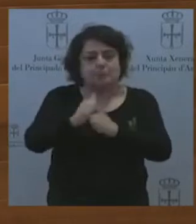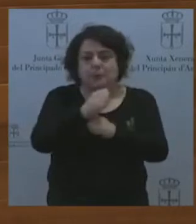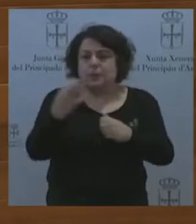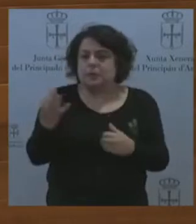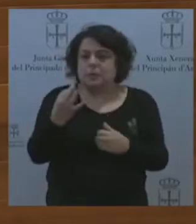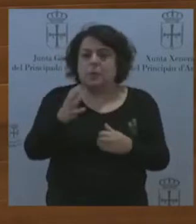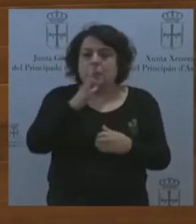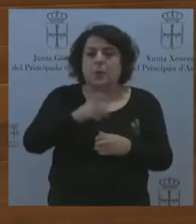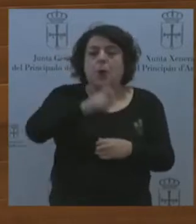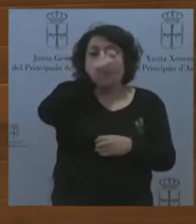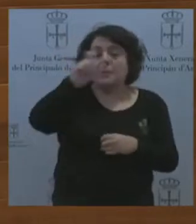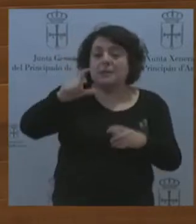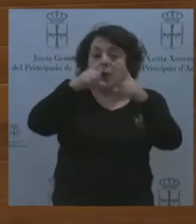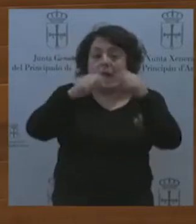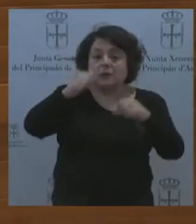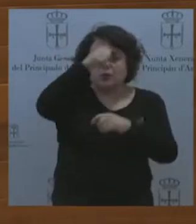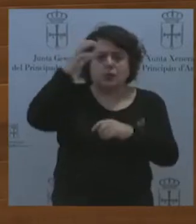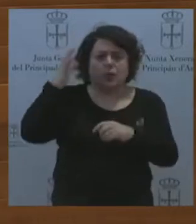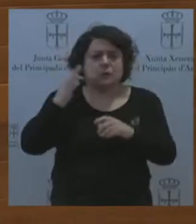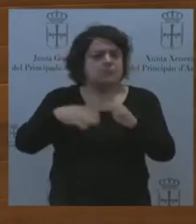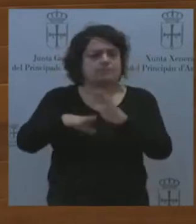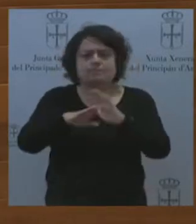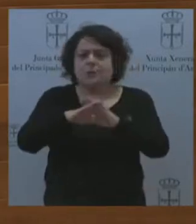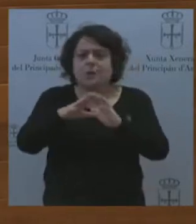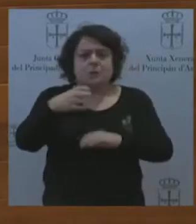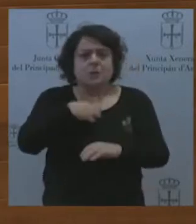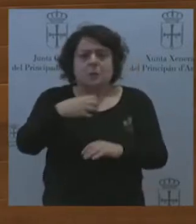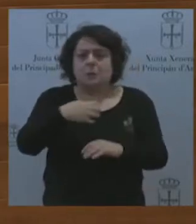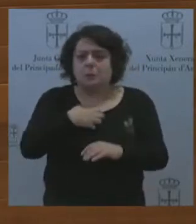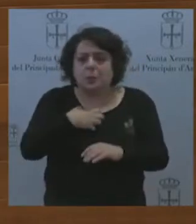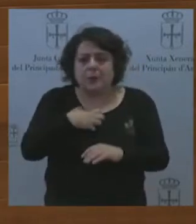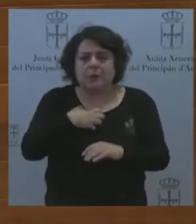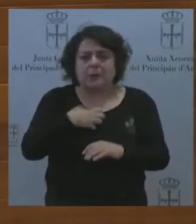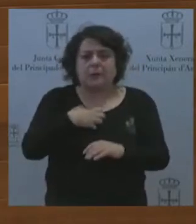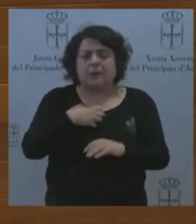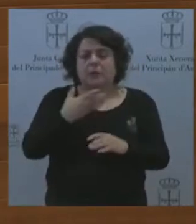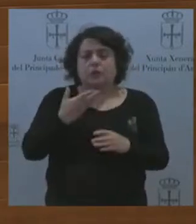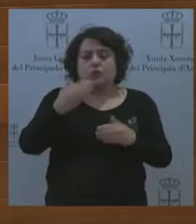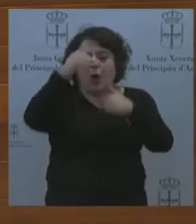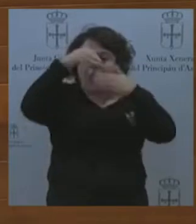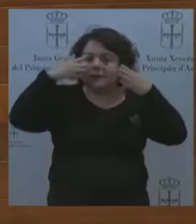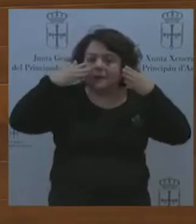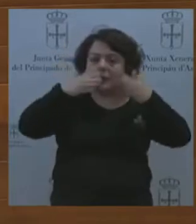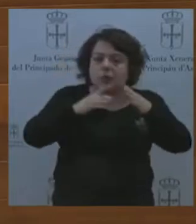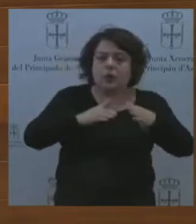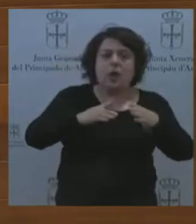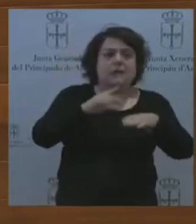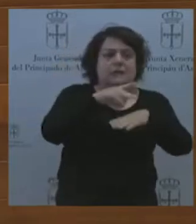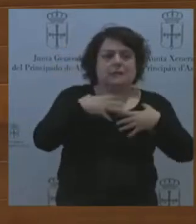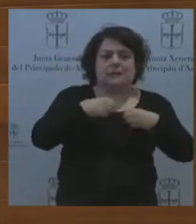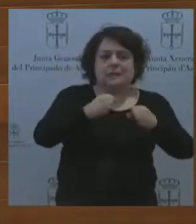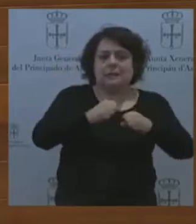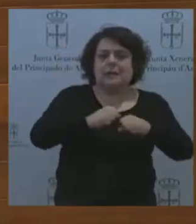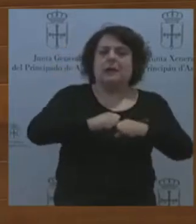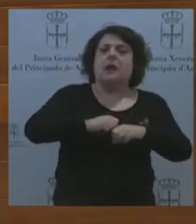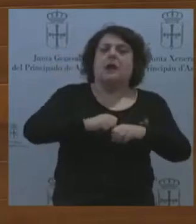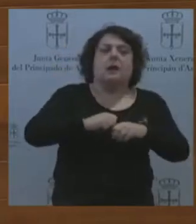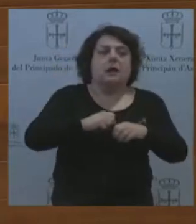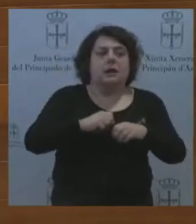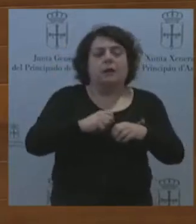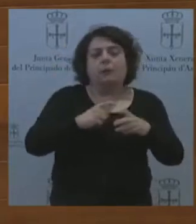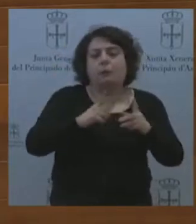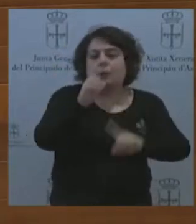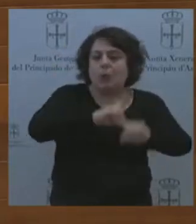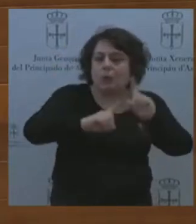afrontando indefinidamente, señorías, los problemas de atención sanitaria que la han creado ustedes, los socialcomunistas, con su pésima